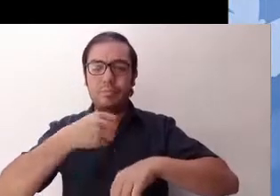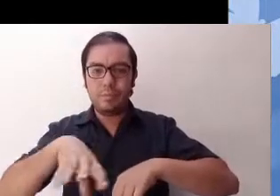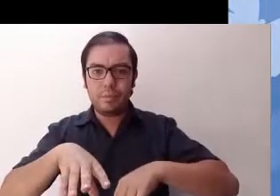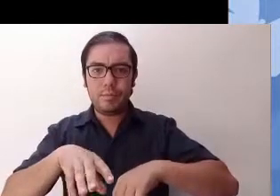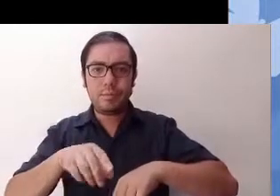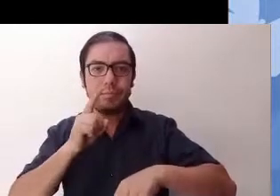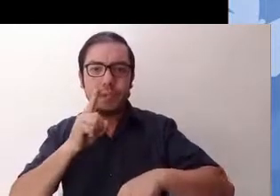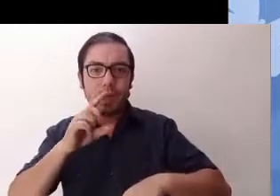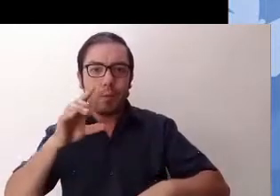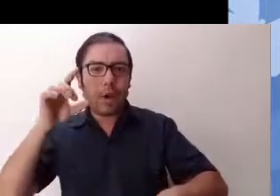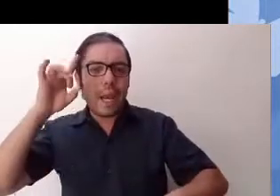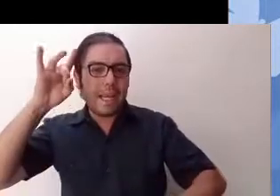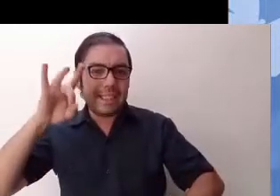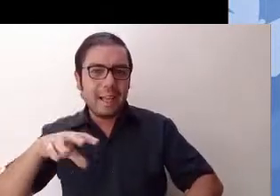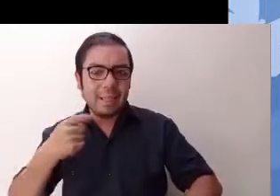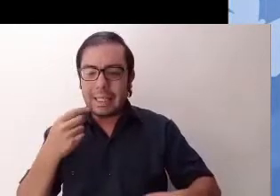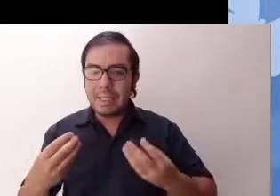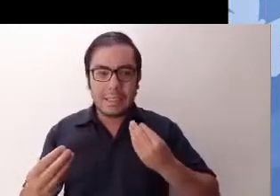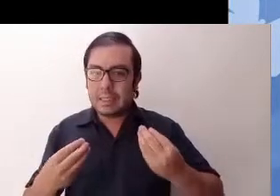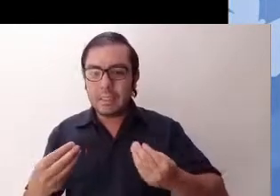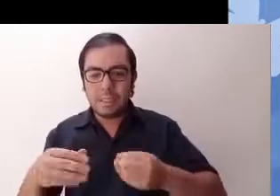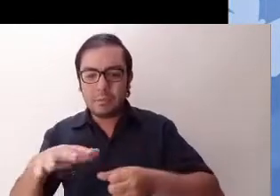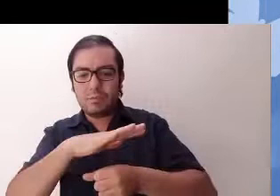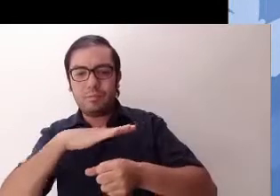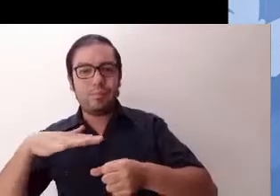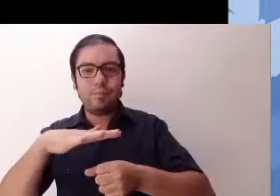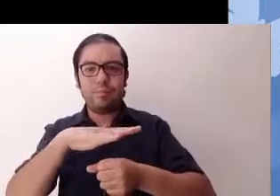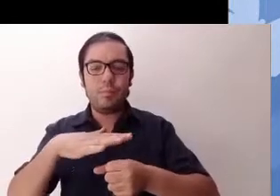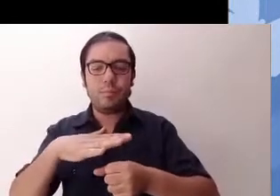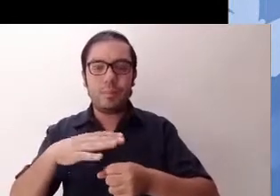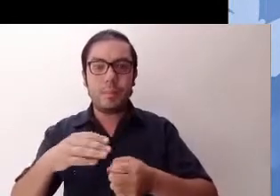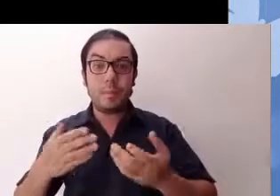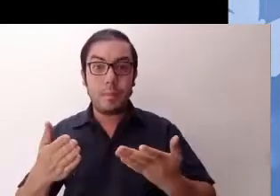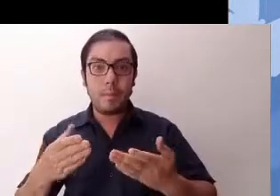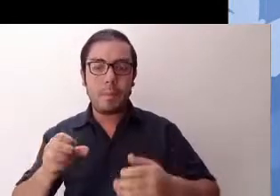sangre. Tenemos que saber a qué nos enfrentamos.